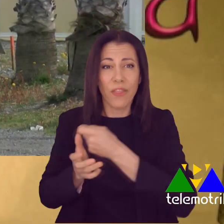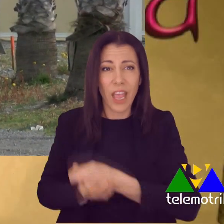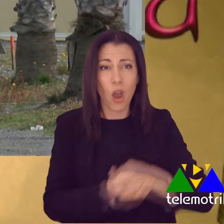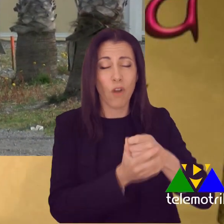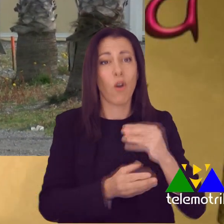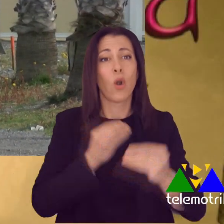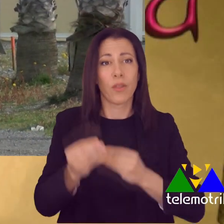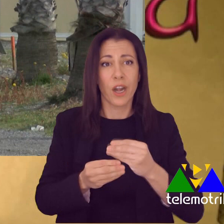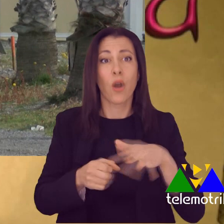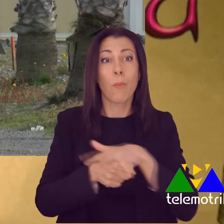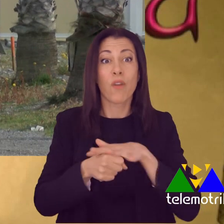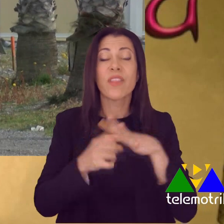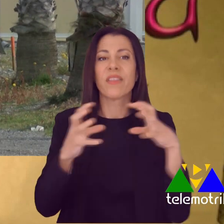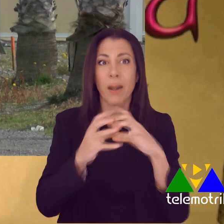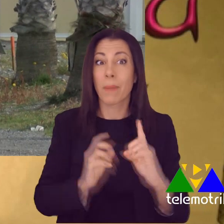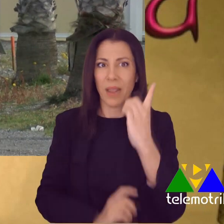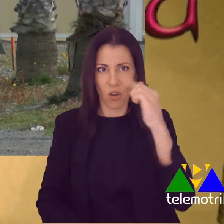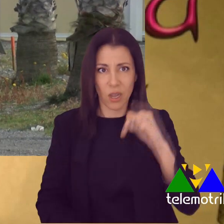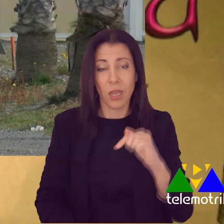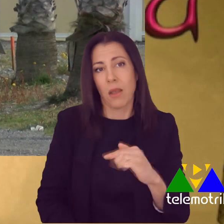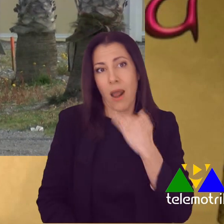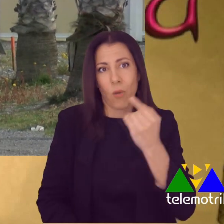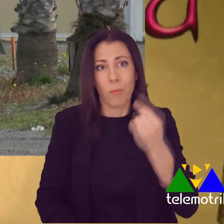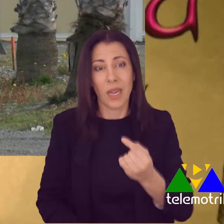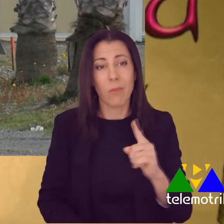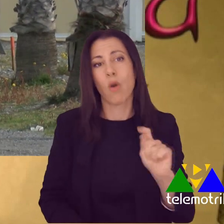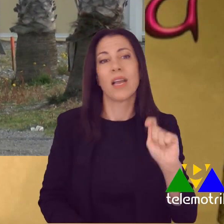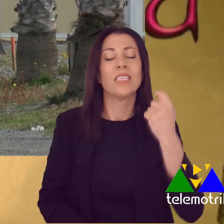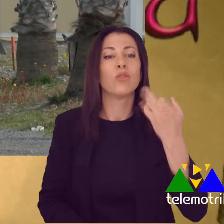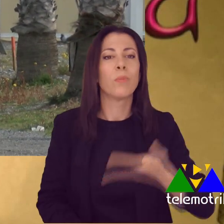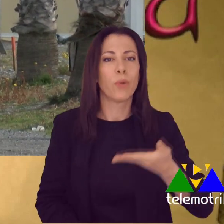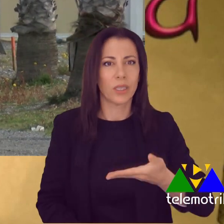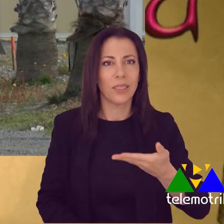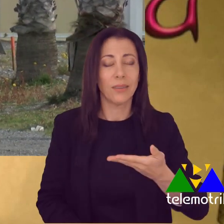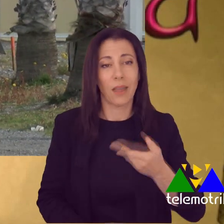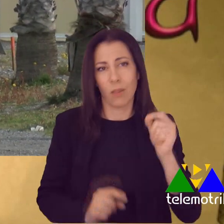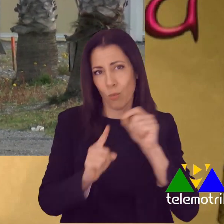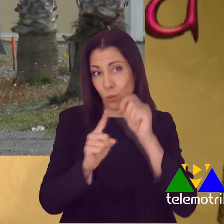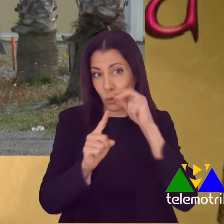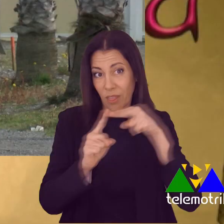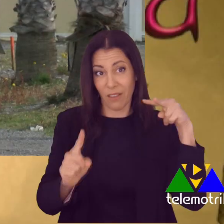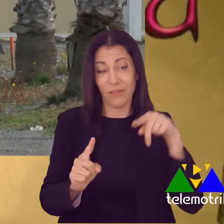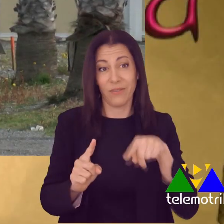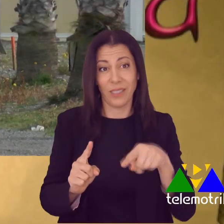que se construía en la provincia de Granada, que por lo menos tuvo un éxito importante desde ese punto de vista,